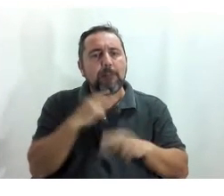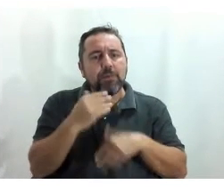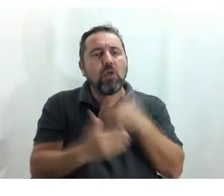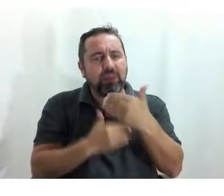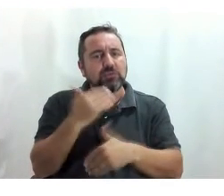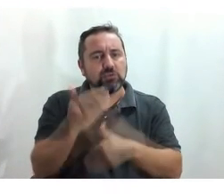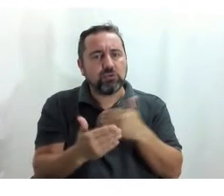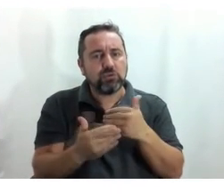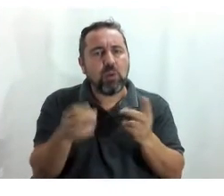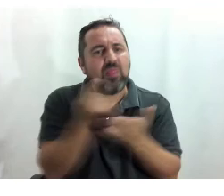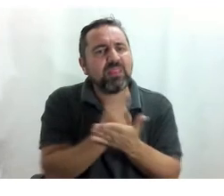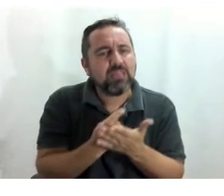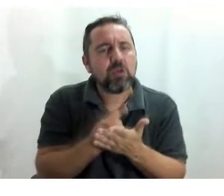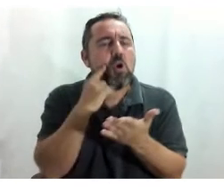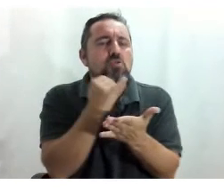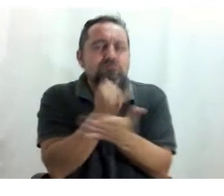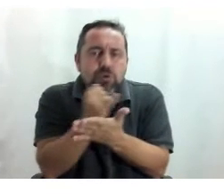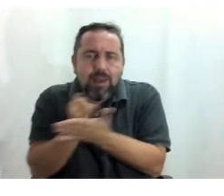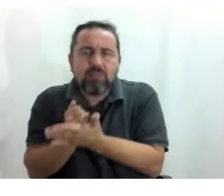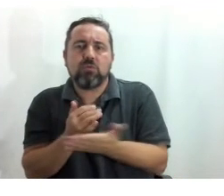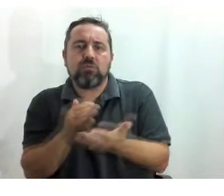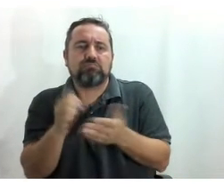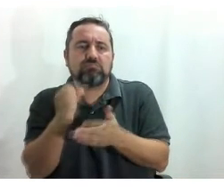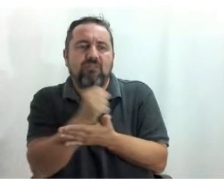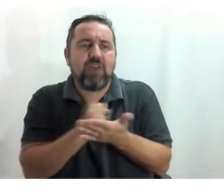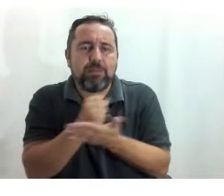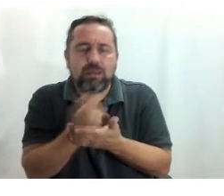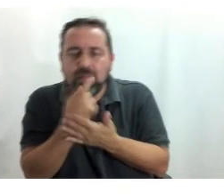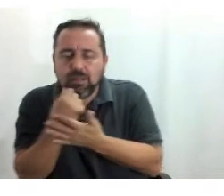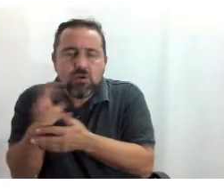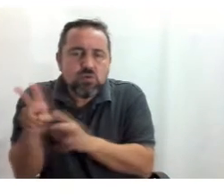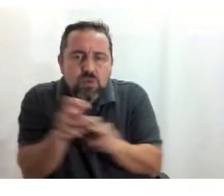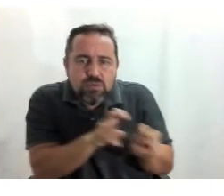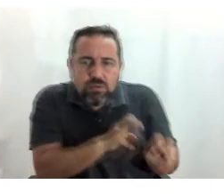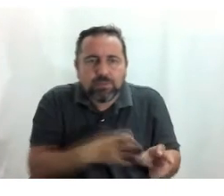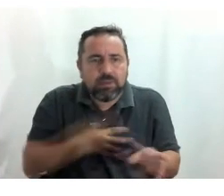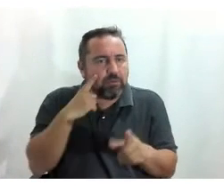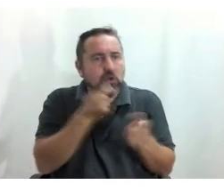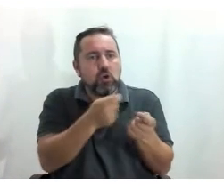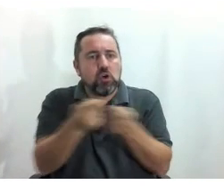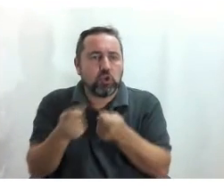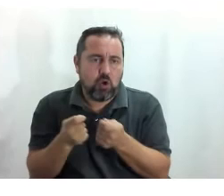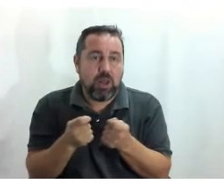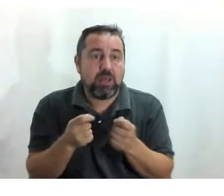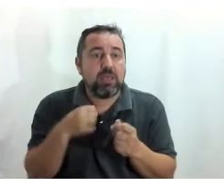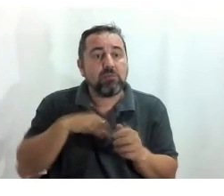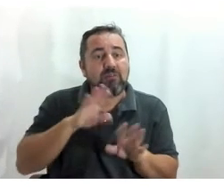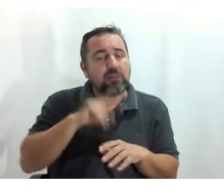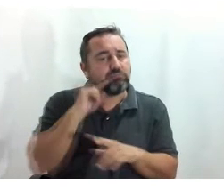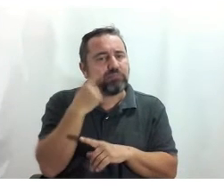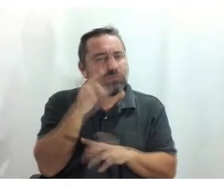y diseñando y probando nuevos fármacos que nos permitan controlar estos procesos patológicos y encontrar una